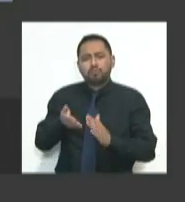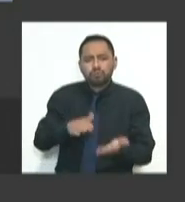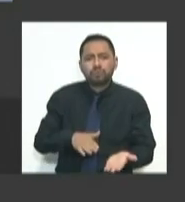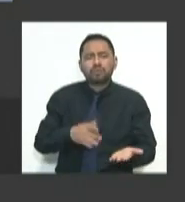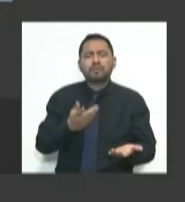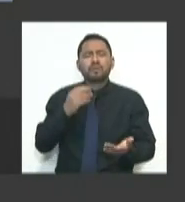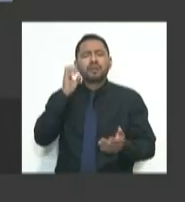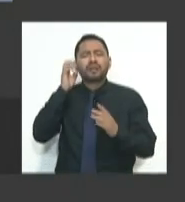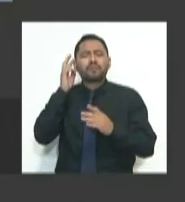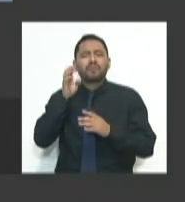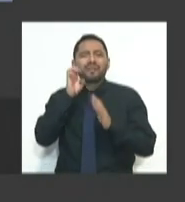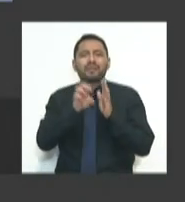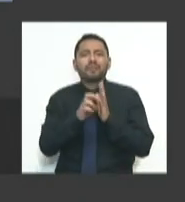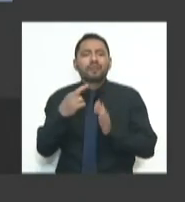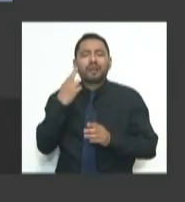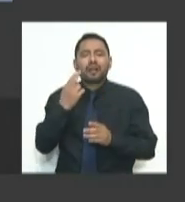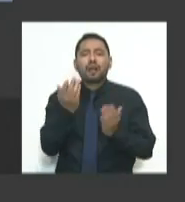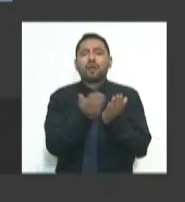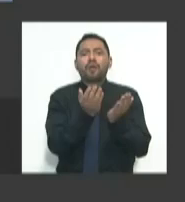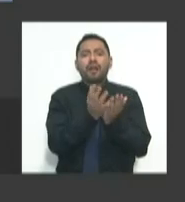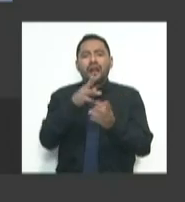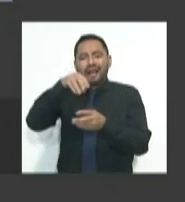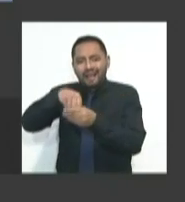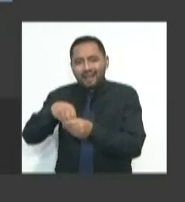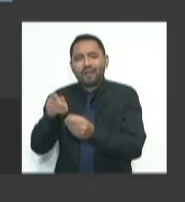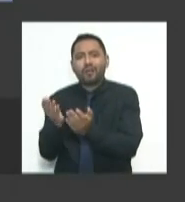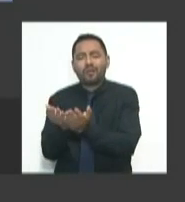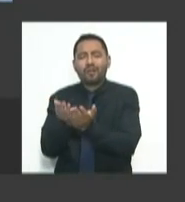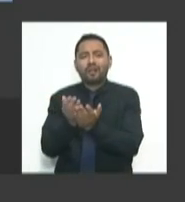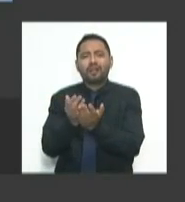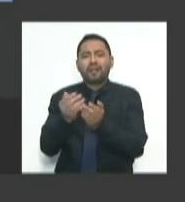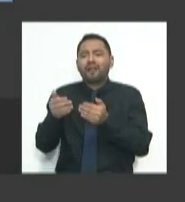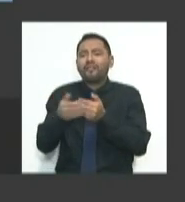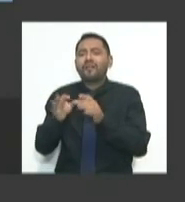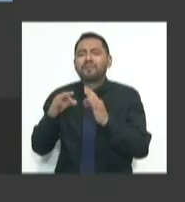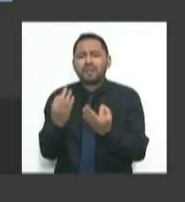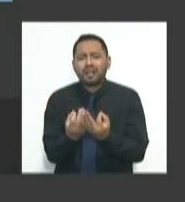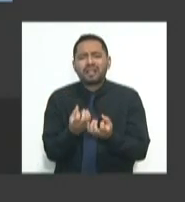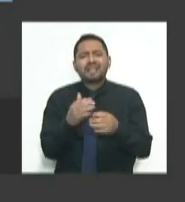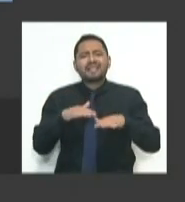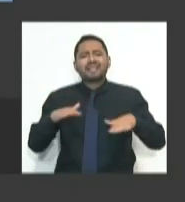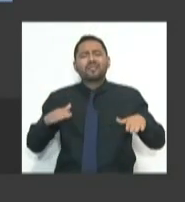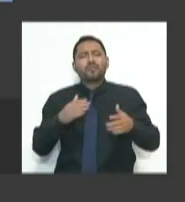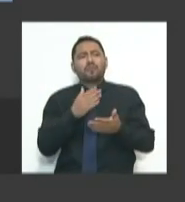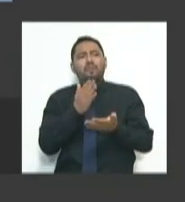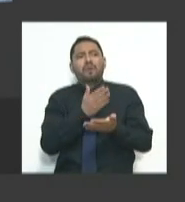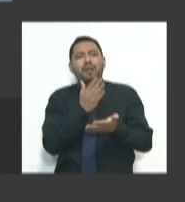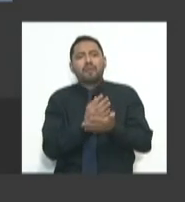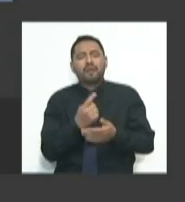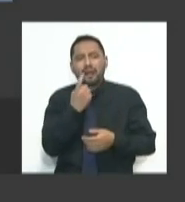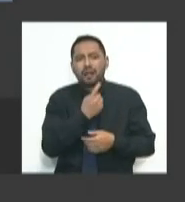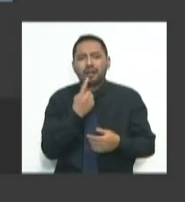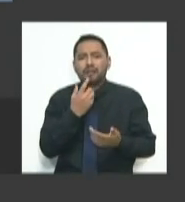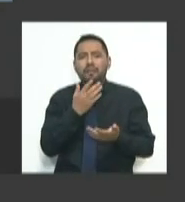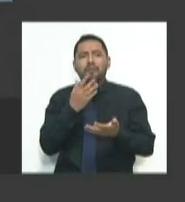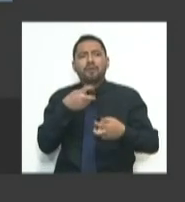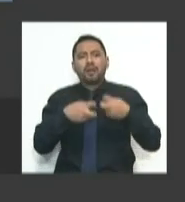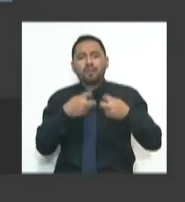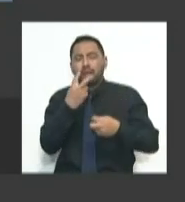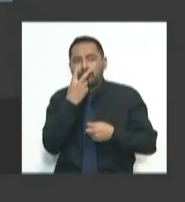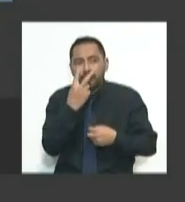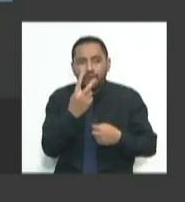hacer ella es muy consciente de que los últimos años la conducta de la mayoría parlamentaria ha creado una